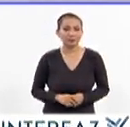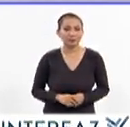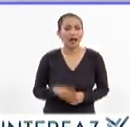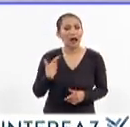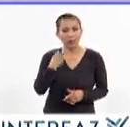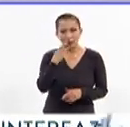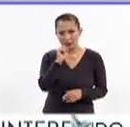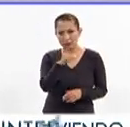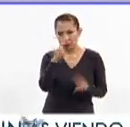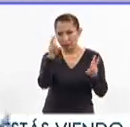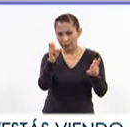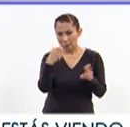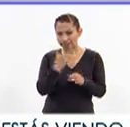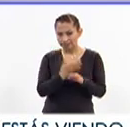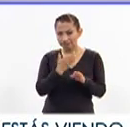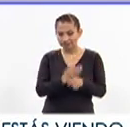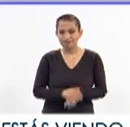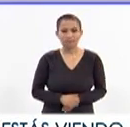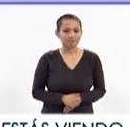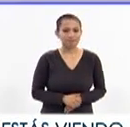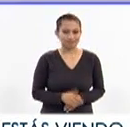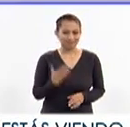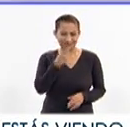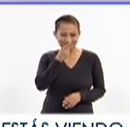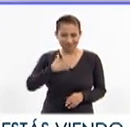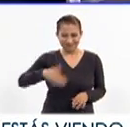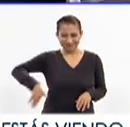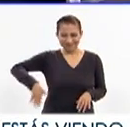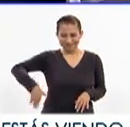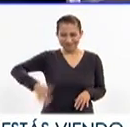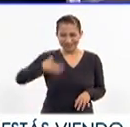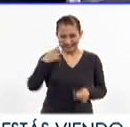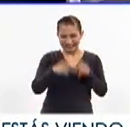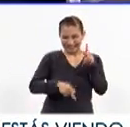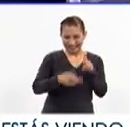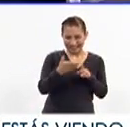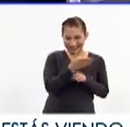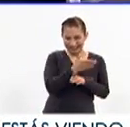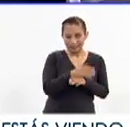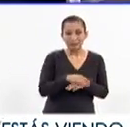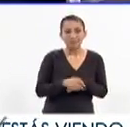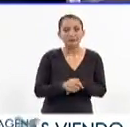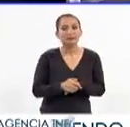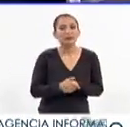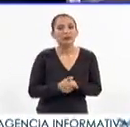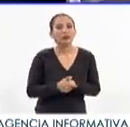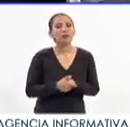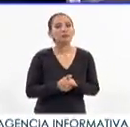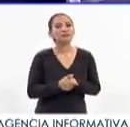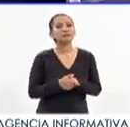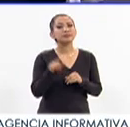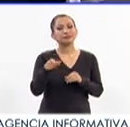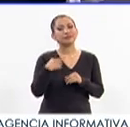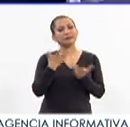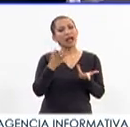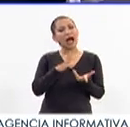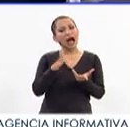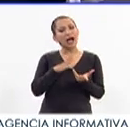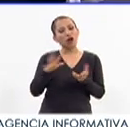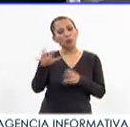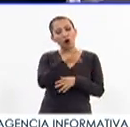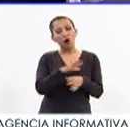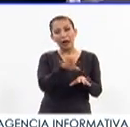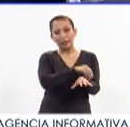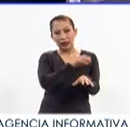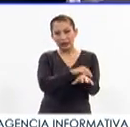Vamos a seguir analizando este tema y es que, como bien comentábamos antes de entrar al aire, maestro, está por supuesto la parte de